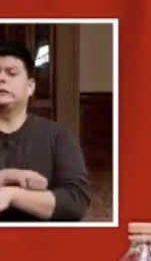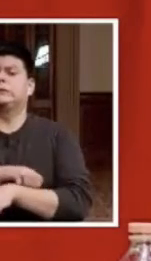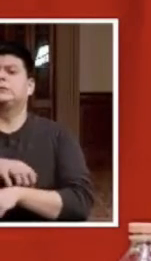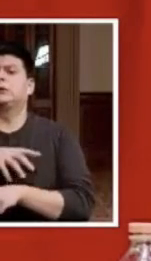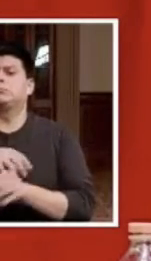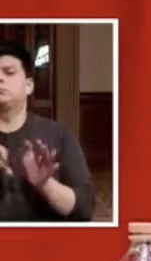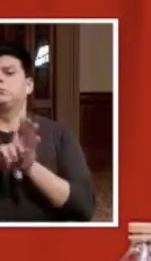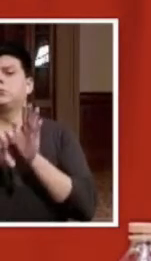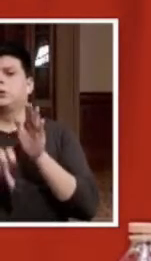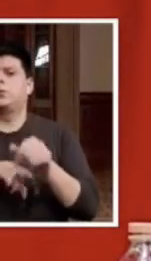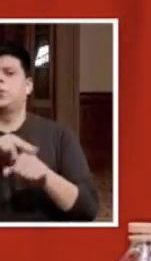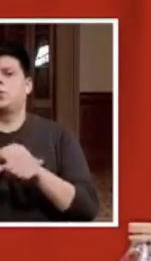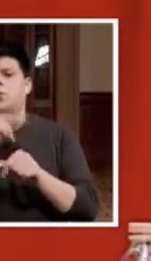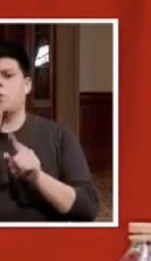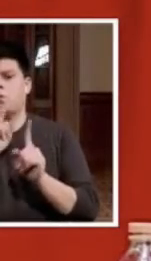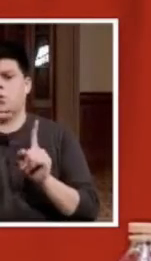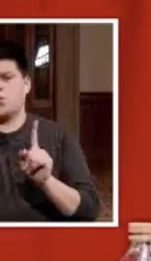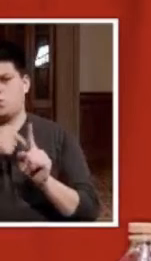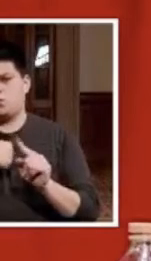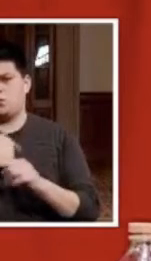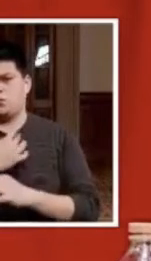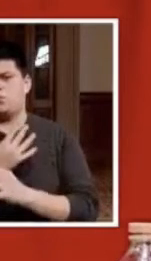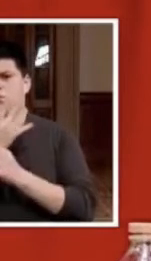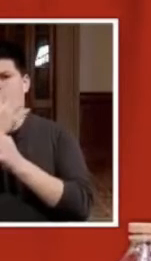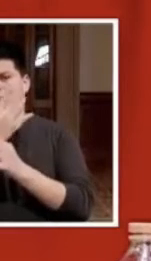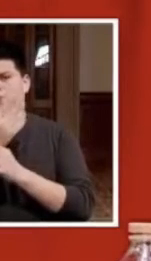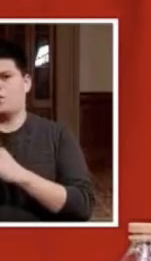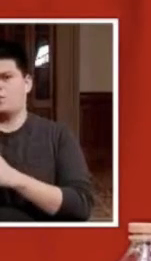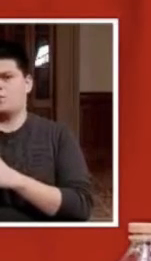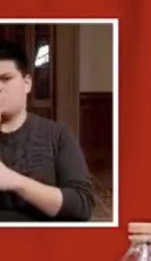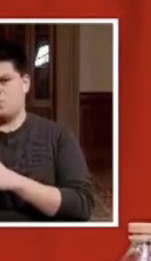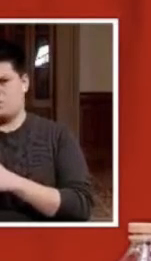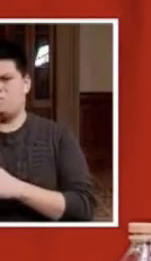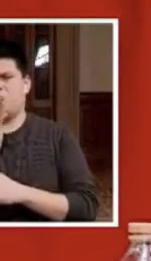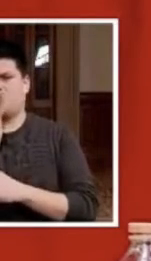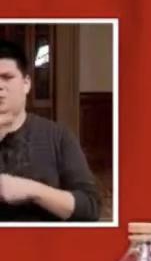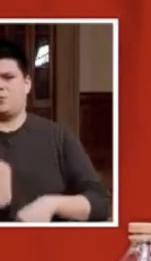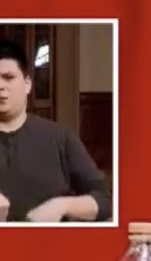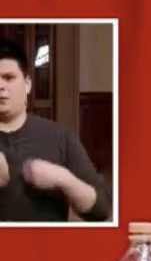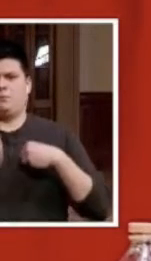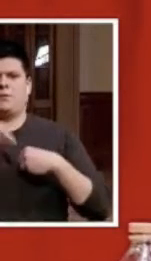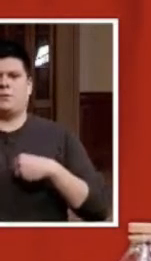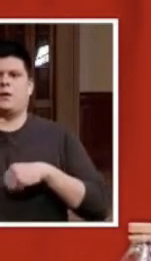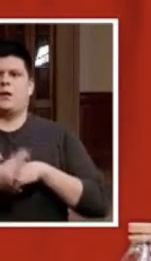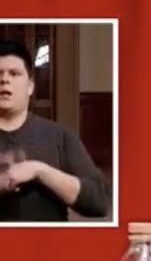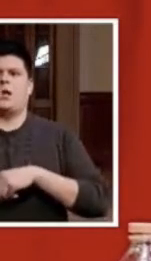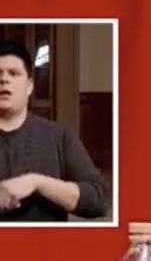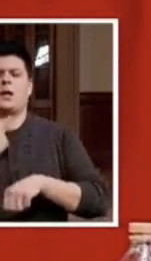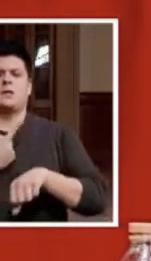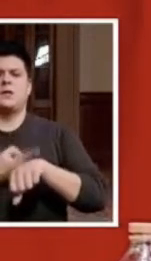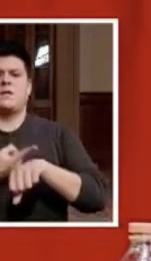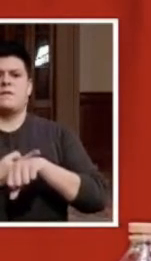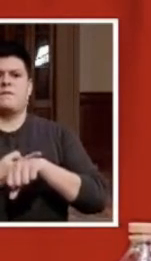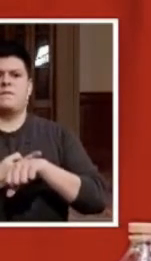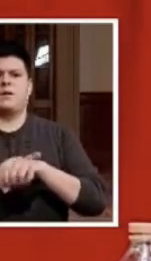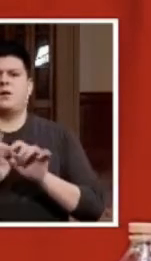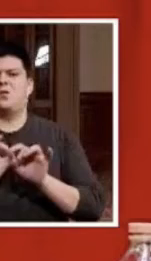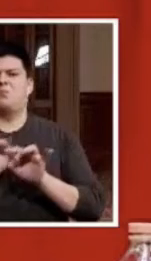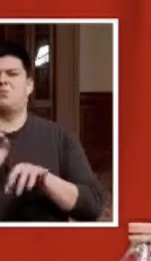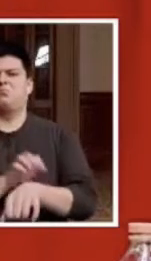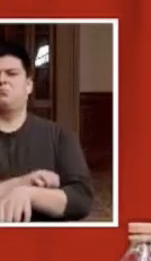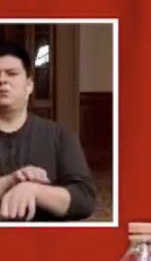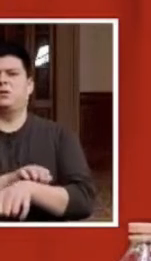la doctora que les comenté hace un momento de Coahuila, que ella tenía el antecedente de ser alérgica